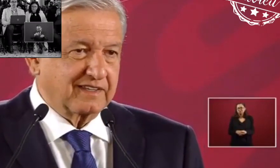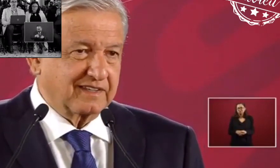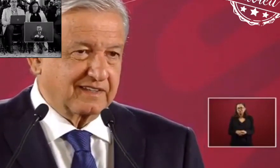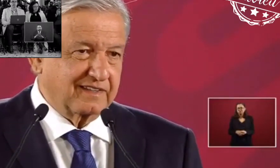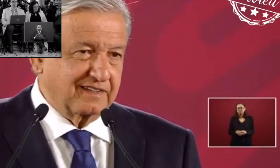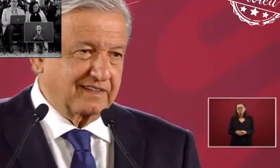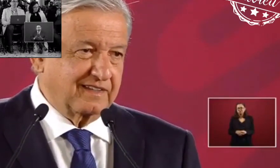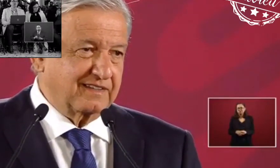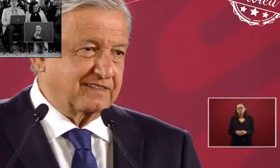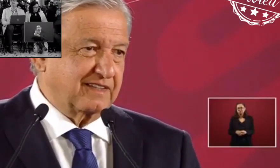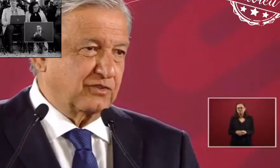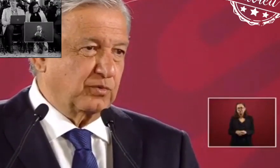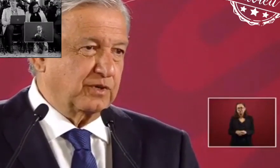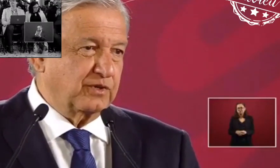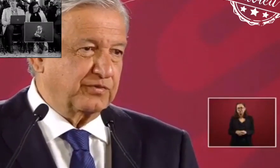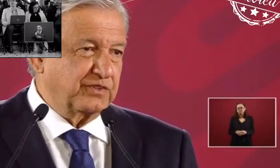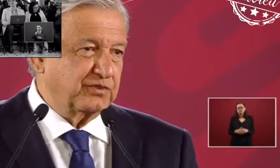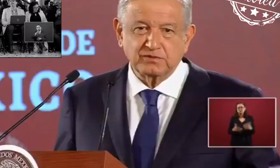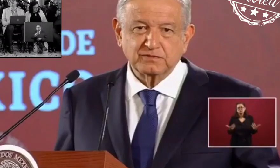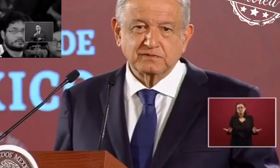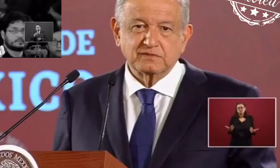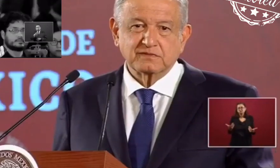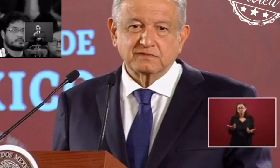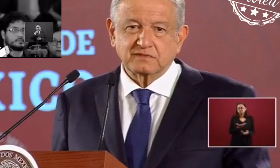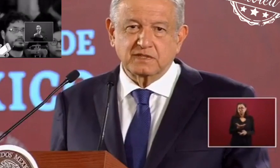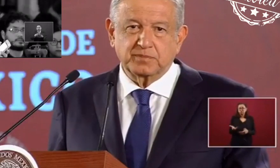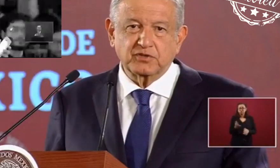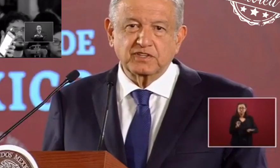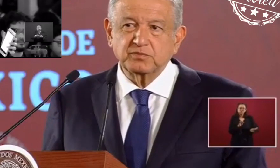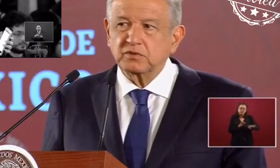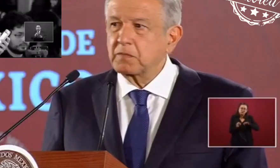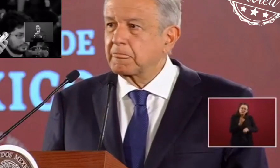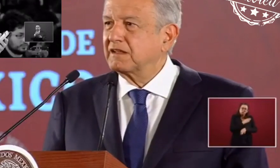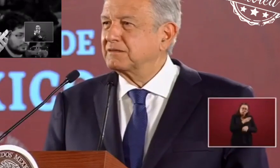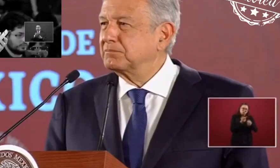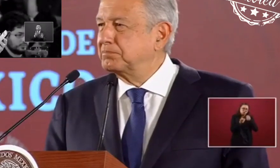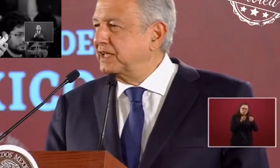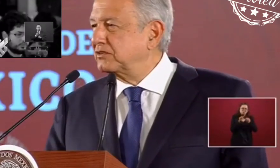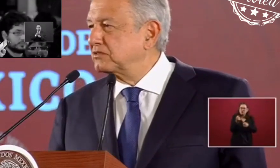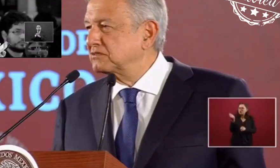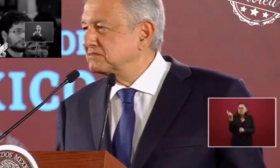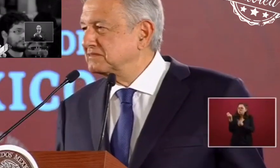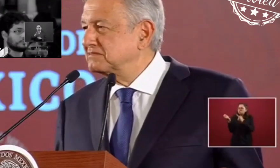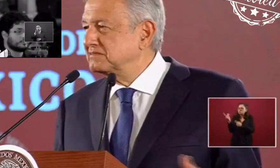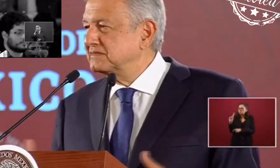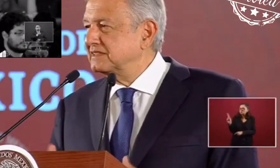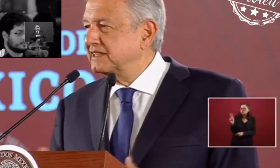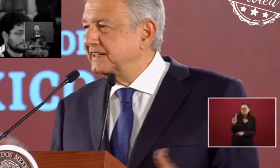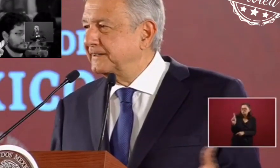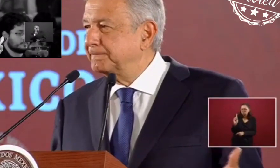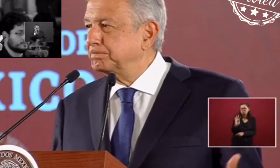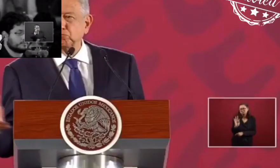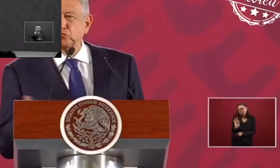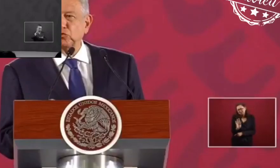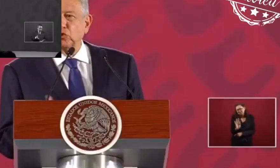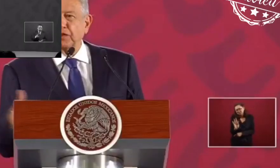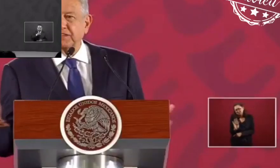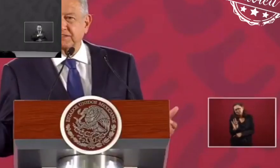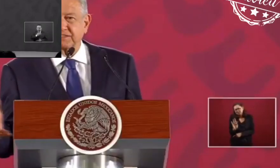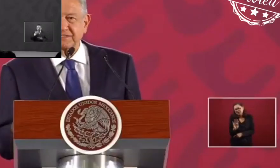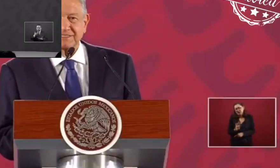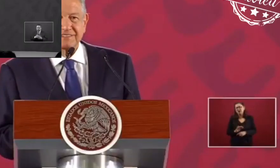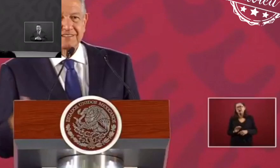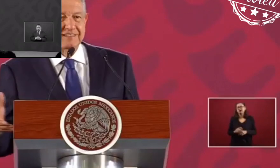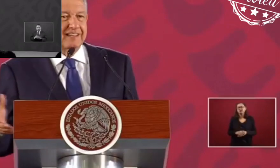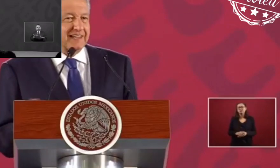y esto más que nada lo ha dicho usted muchas veces, que va a terminar, que está bien, pero aquí estoy hablando de su salud. Sabemos que está muy bien, al contrario, yo creo que todos